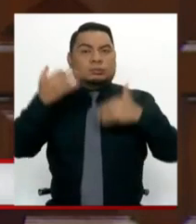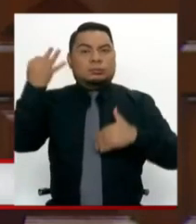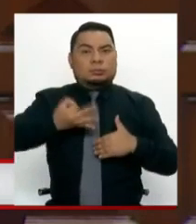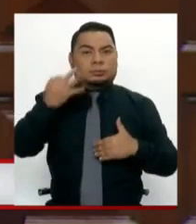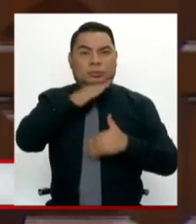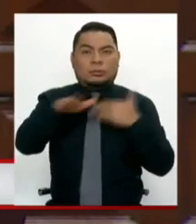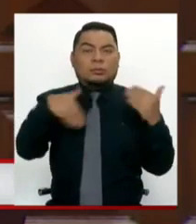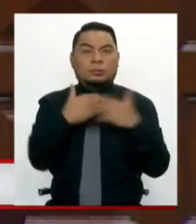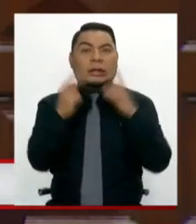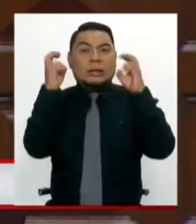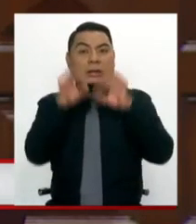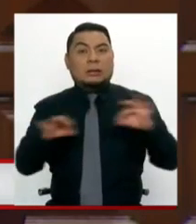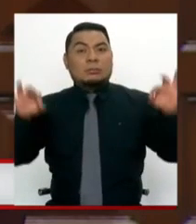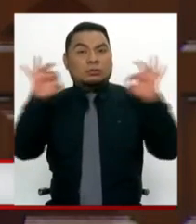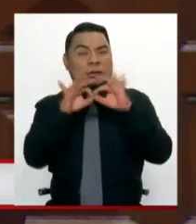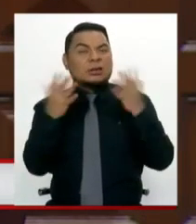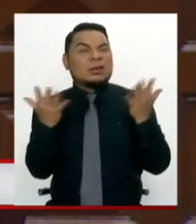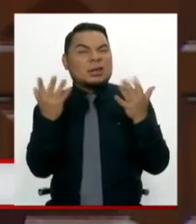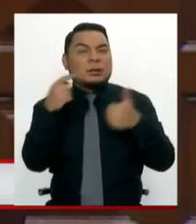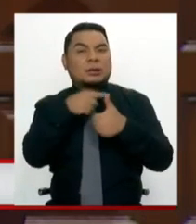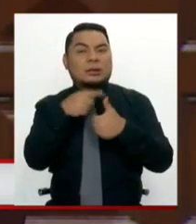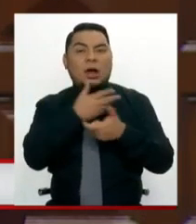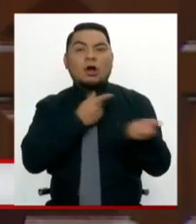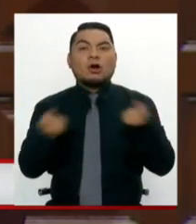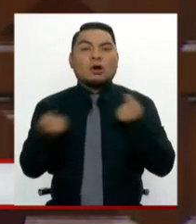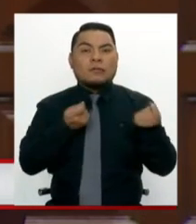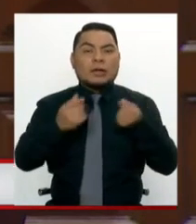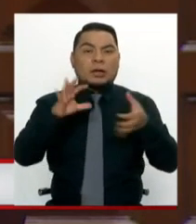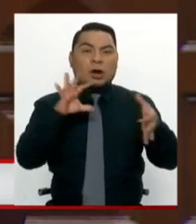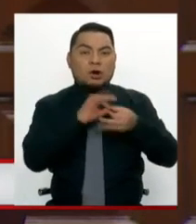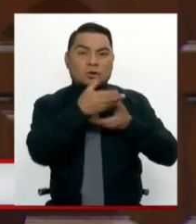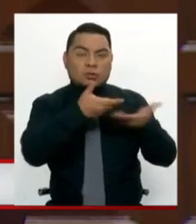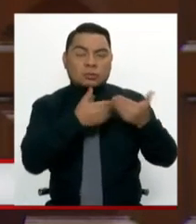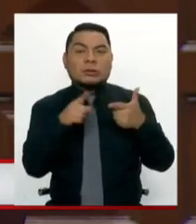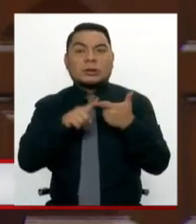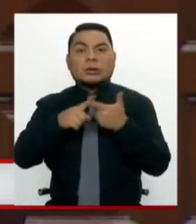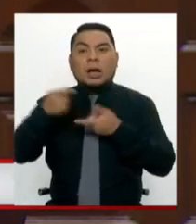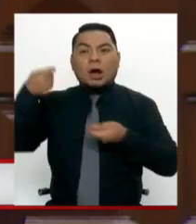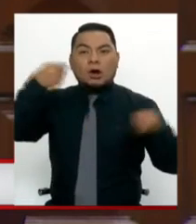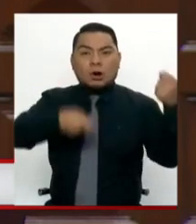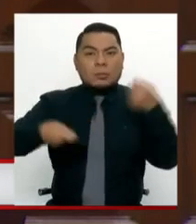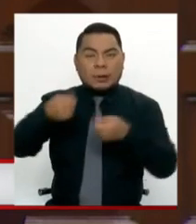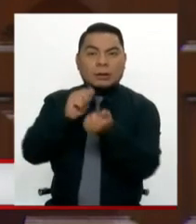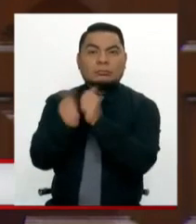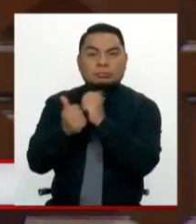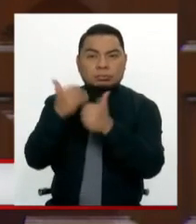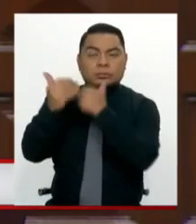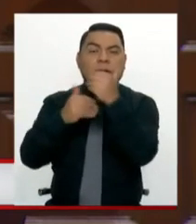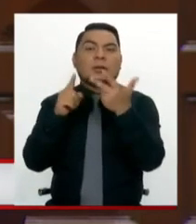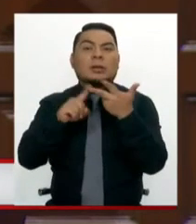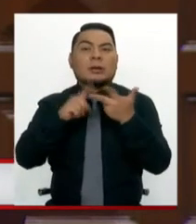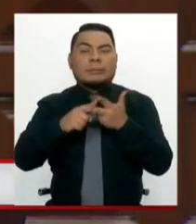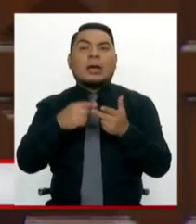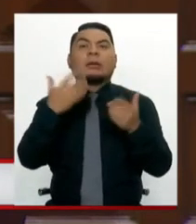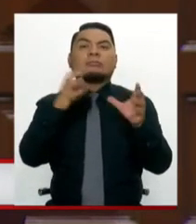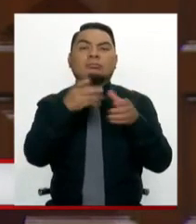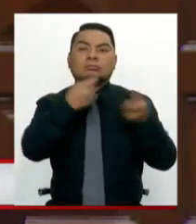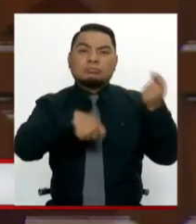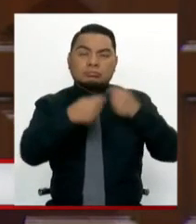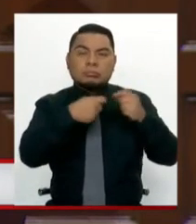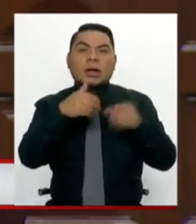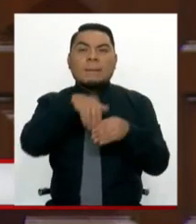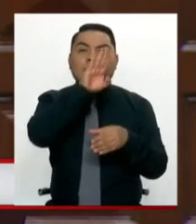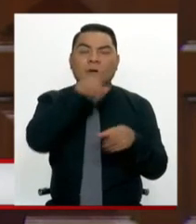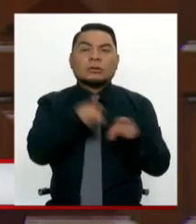en áreas relevantes como son gobierno cooperativo, inversión, competencia, mercados financieros,